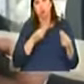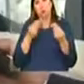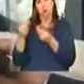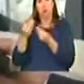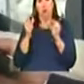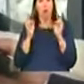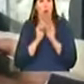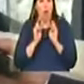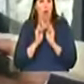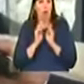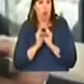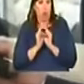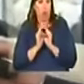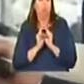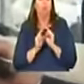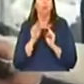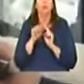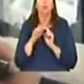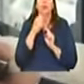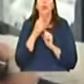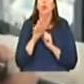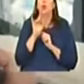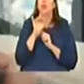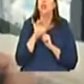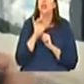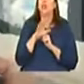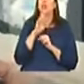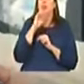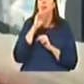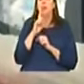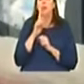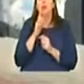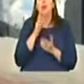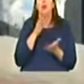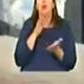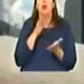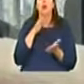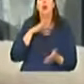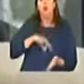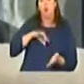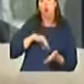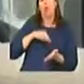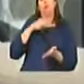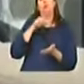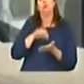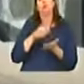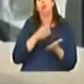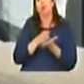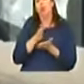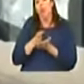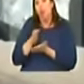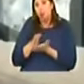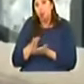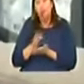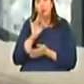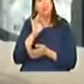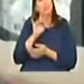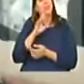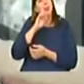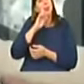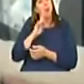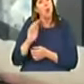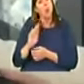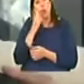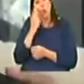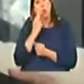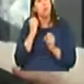que se contempla son 15.000 jornales solidarios, 15.000 uruguayos que van a tener la posibilidad de trabajar durante